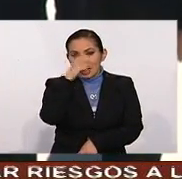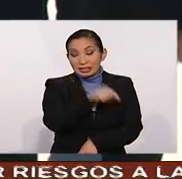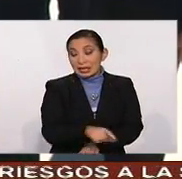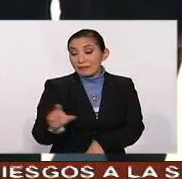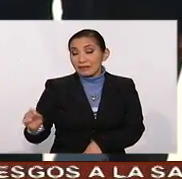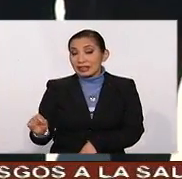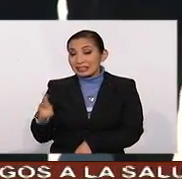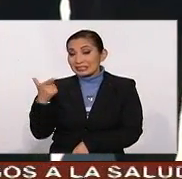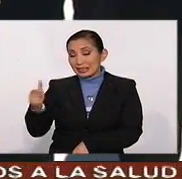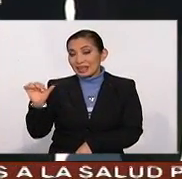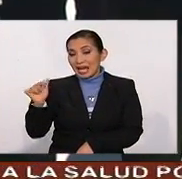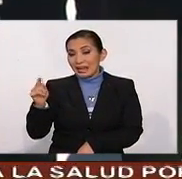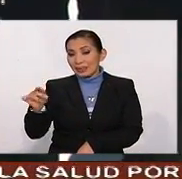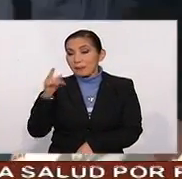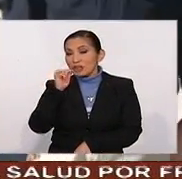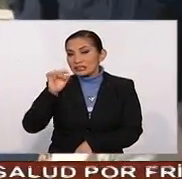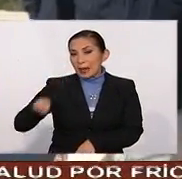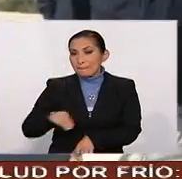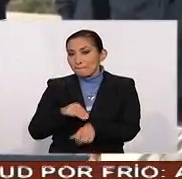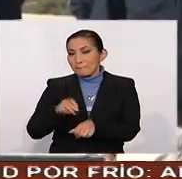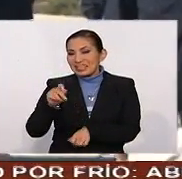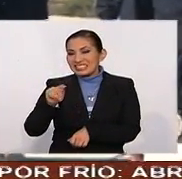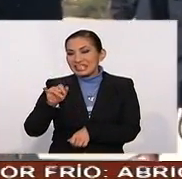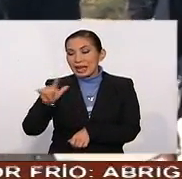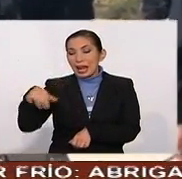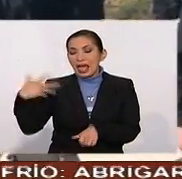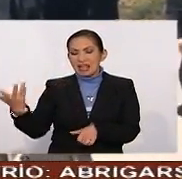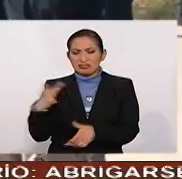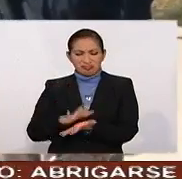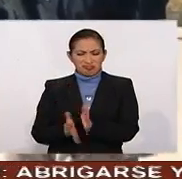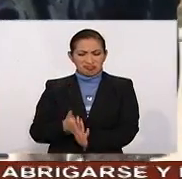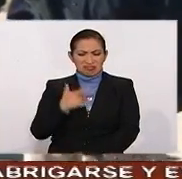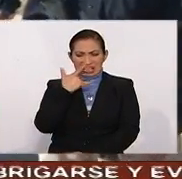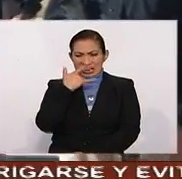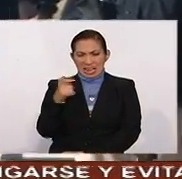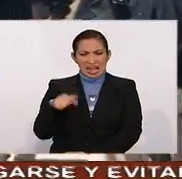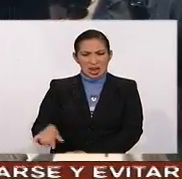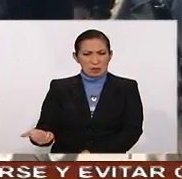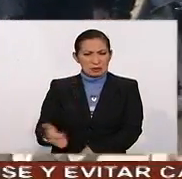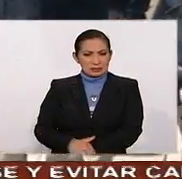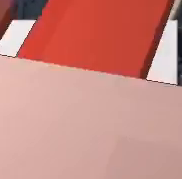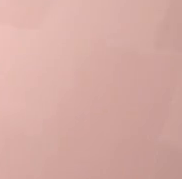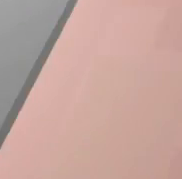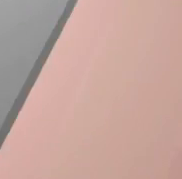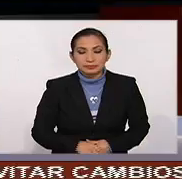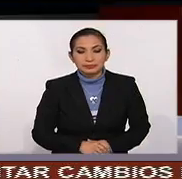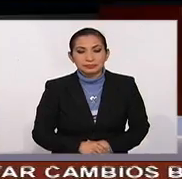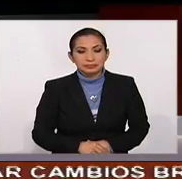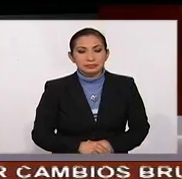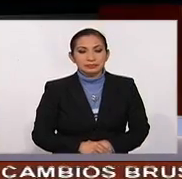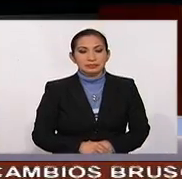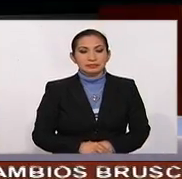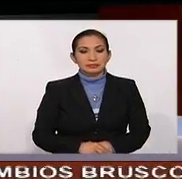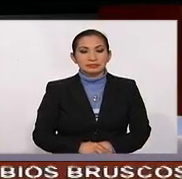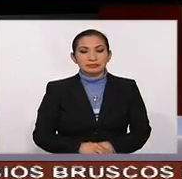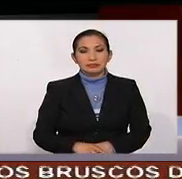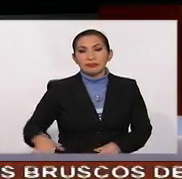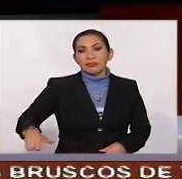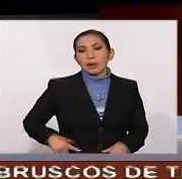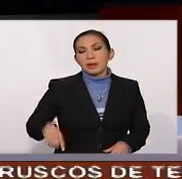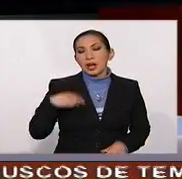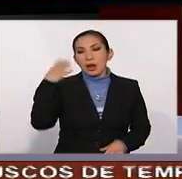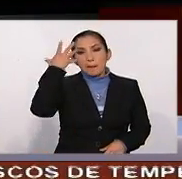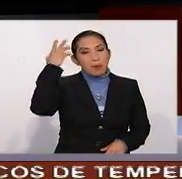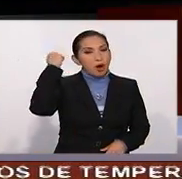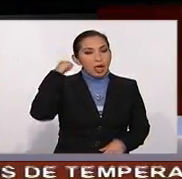de 27 agentes de la Policía Ministerial por haber cometido irregularidades administrativas. El gobierno de